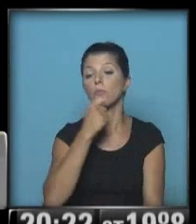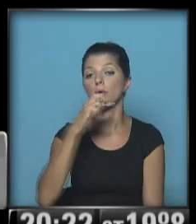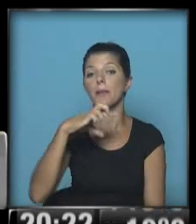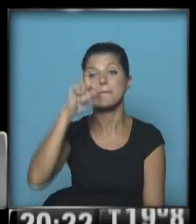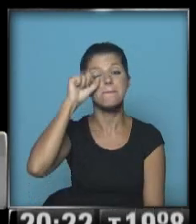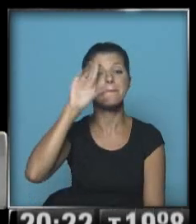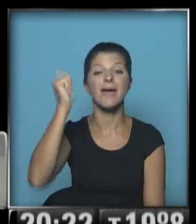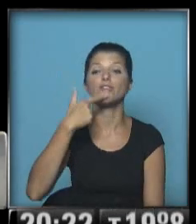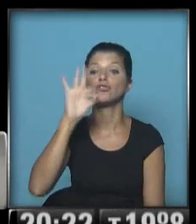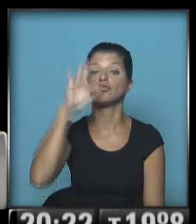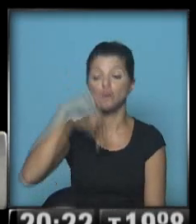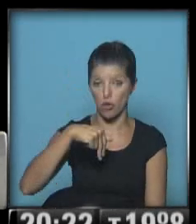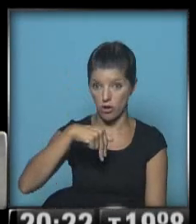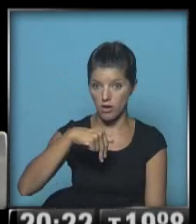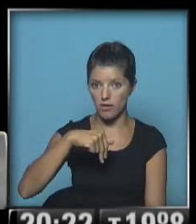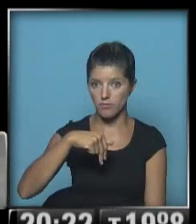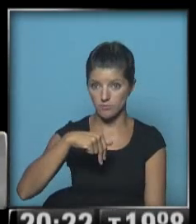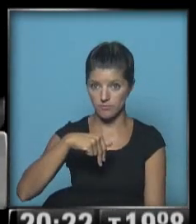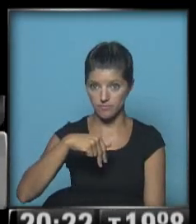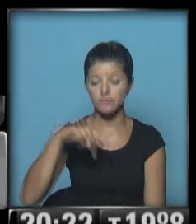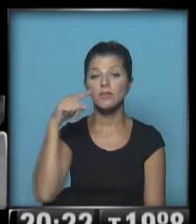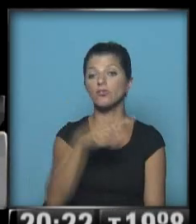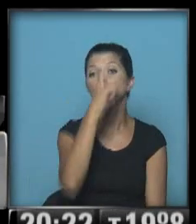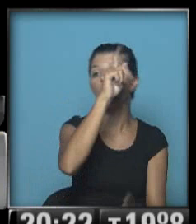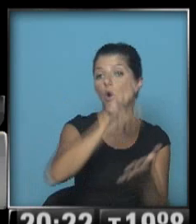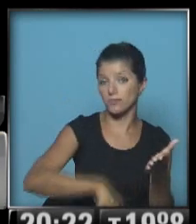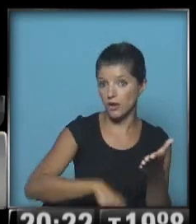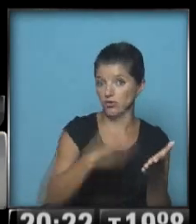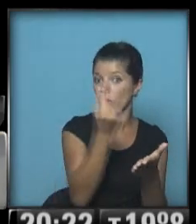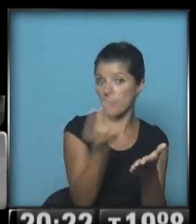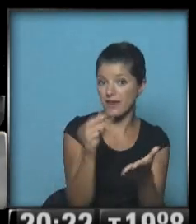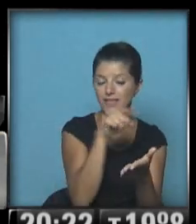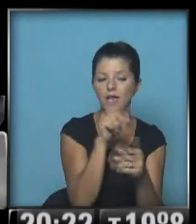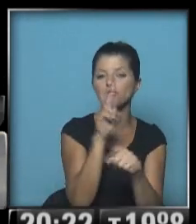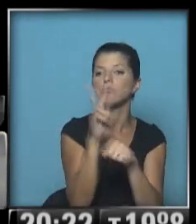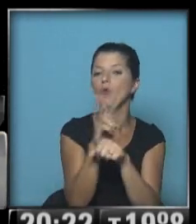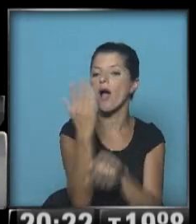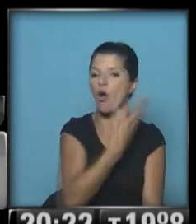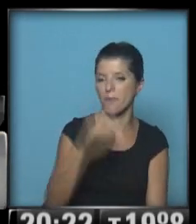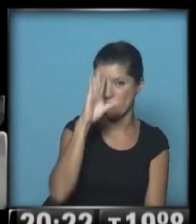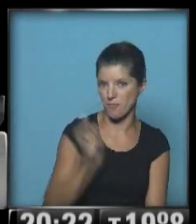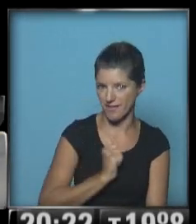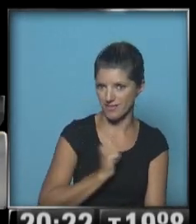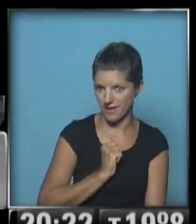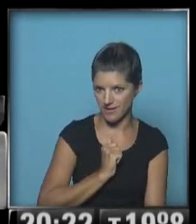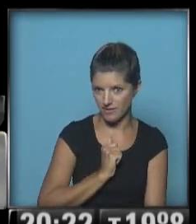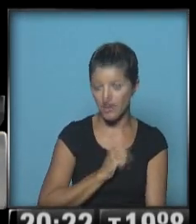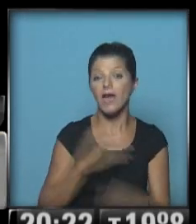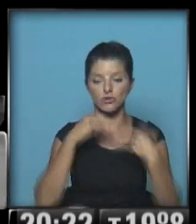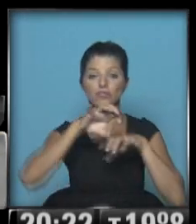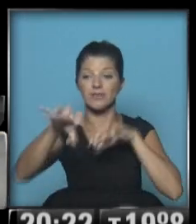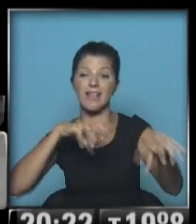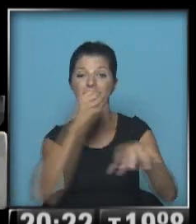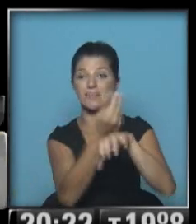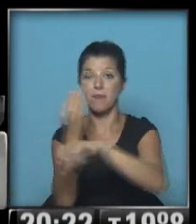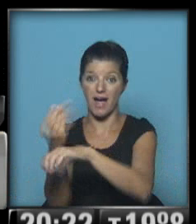empresas que se dedicaba por un contrato monetario a defender a la Dictadura Argentina eran las embajadas las que les proveían